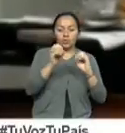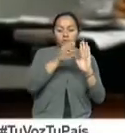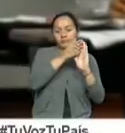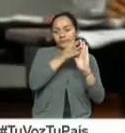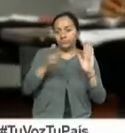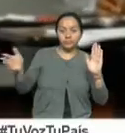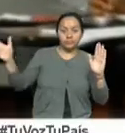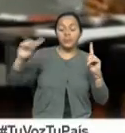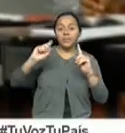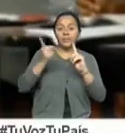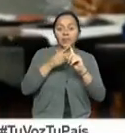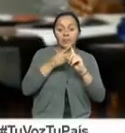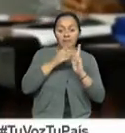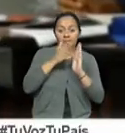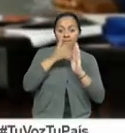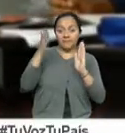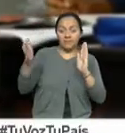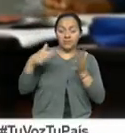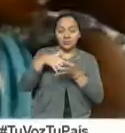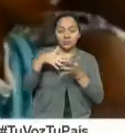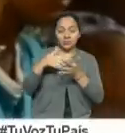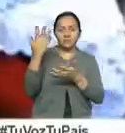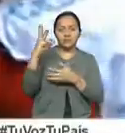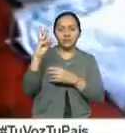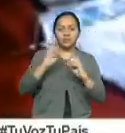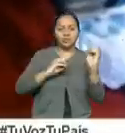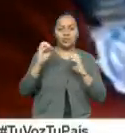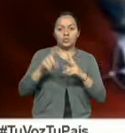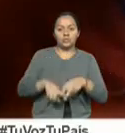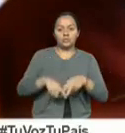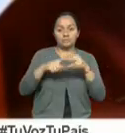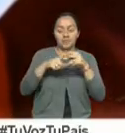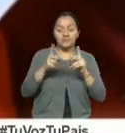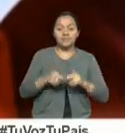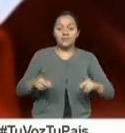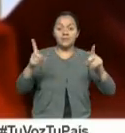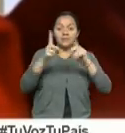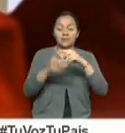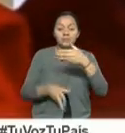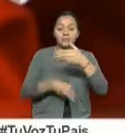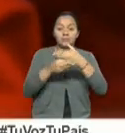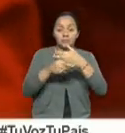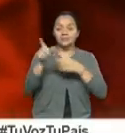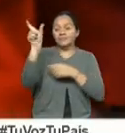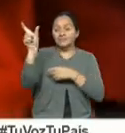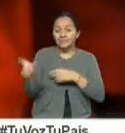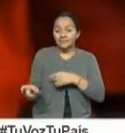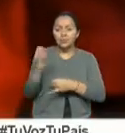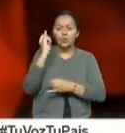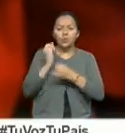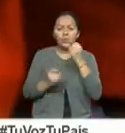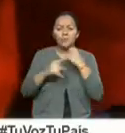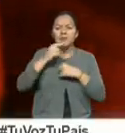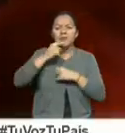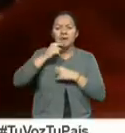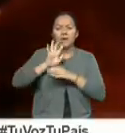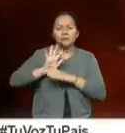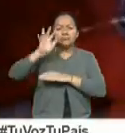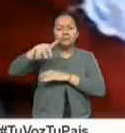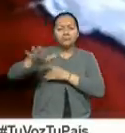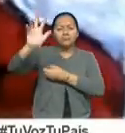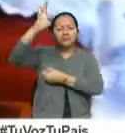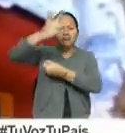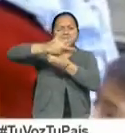fase de estudios iniciará el 16 de octubre. Como dato interesante, Baltasar Ushka, el último hielero del Chimborazo,